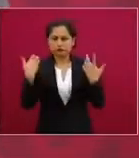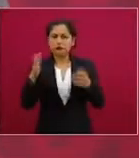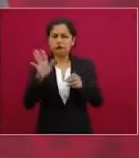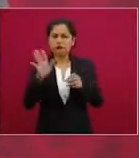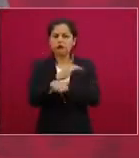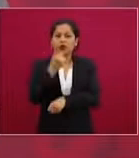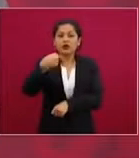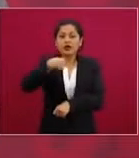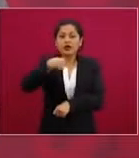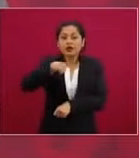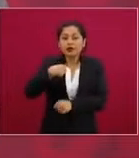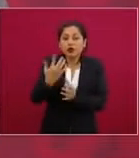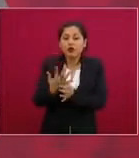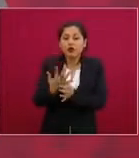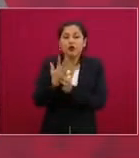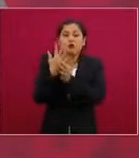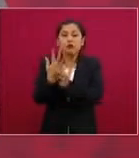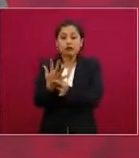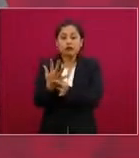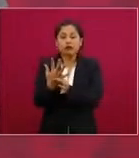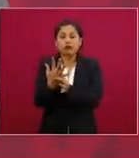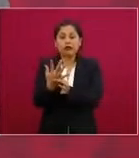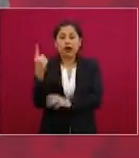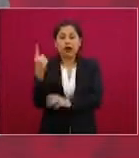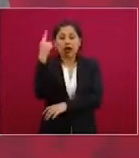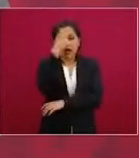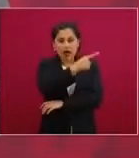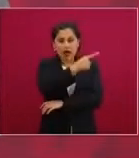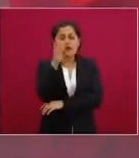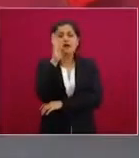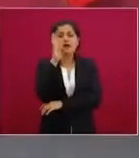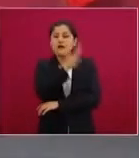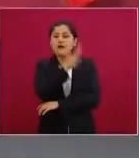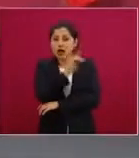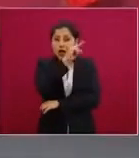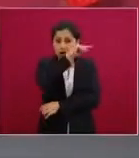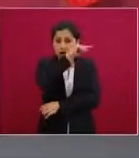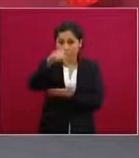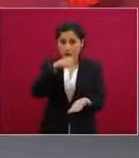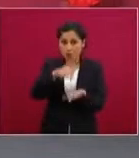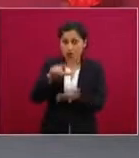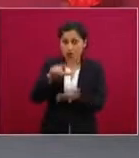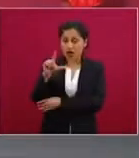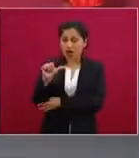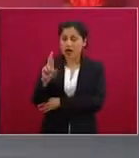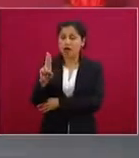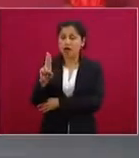error, por decirlo menos, el que se haya permitido en La Rumorosa, es una de las zonas más